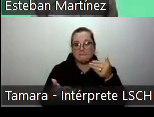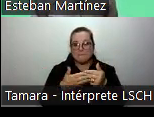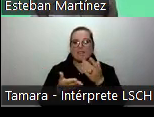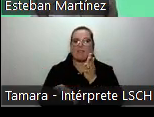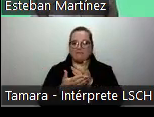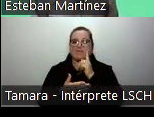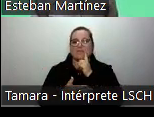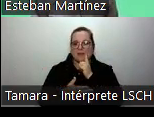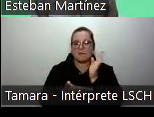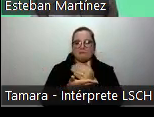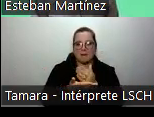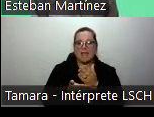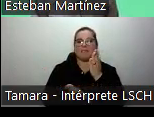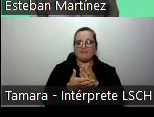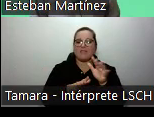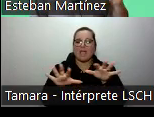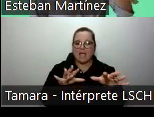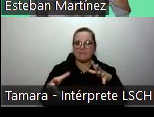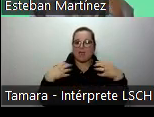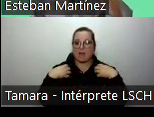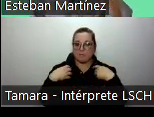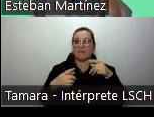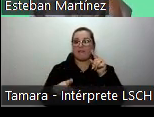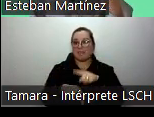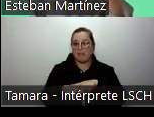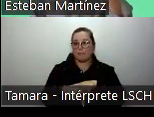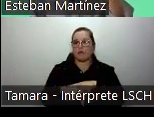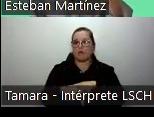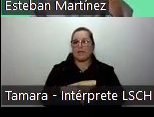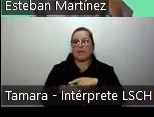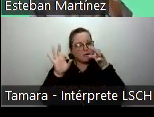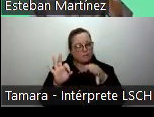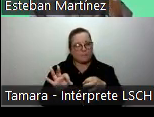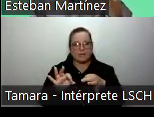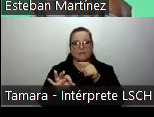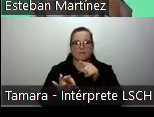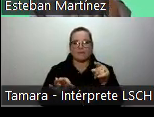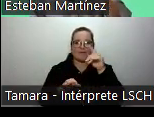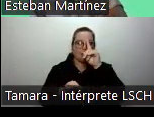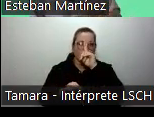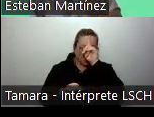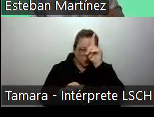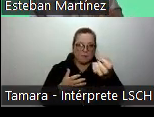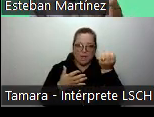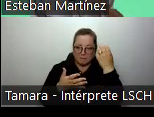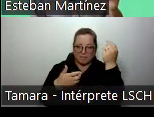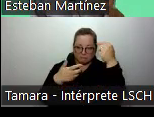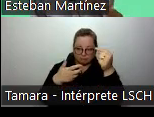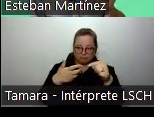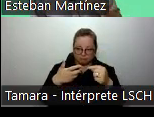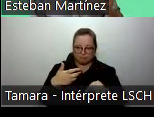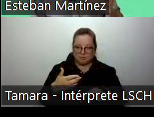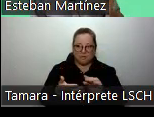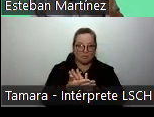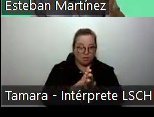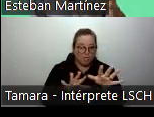plan de acción tiene que tener Estas actividades responsables y plazos y la clave está en configurar ciertas actividades en hábitos no todas las actividades